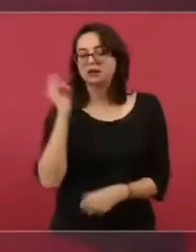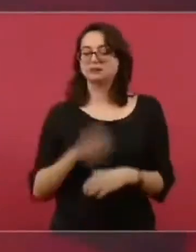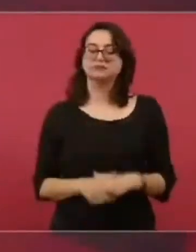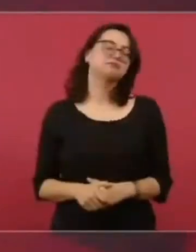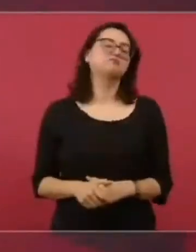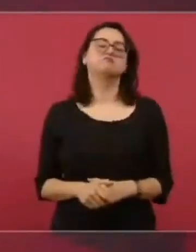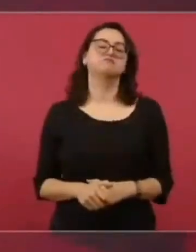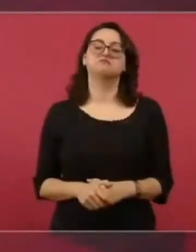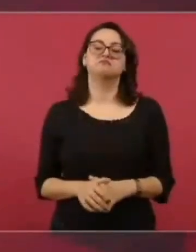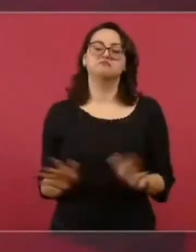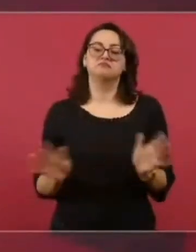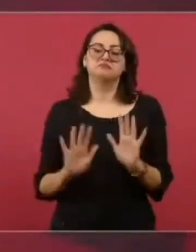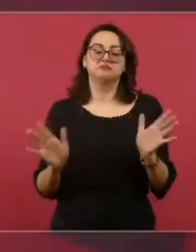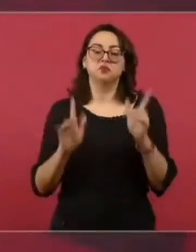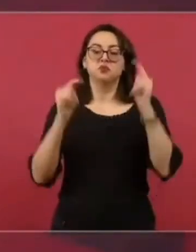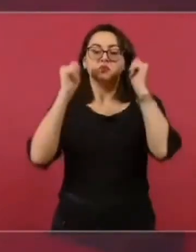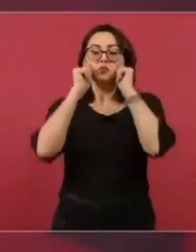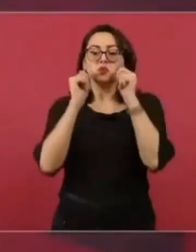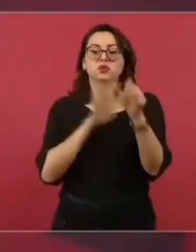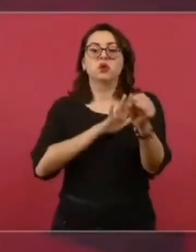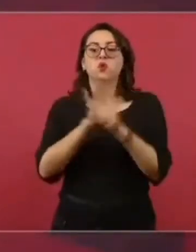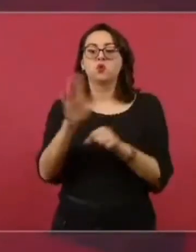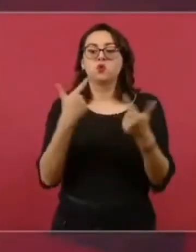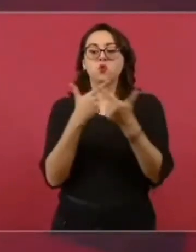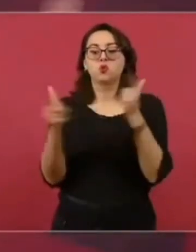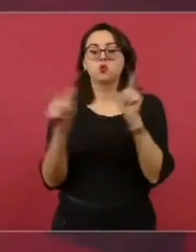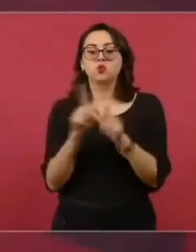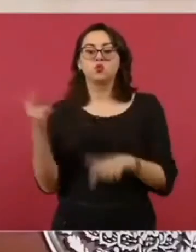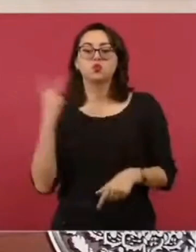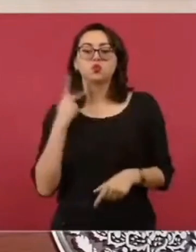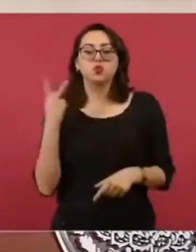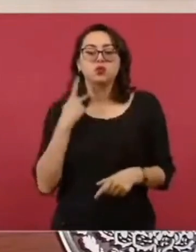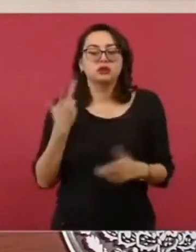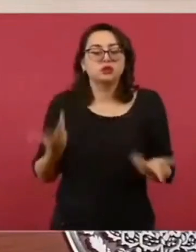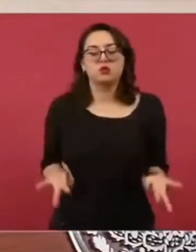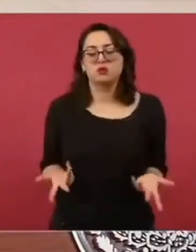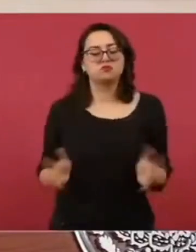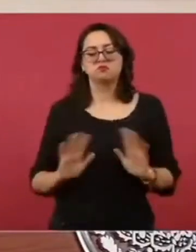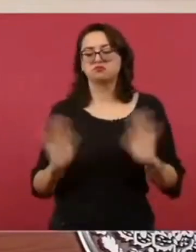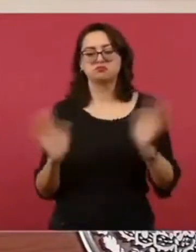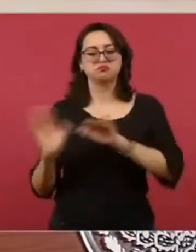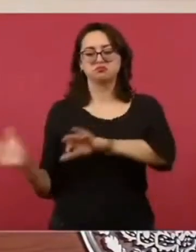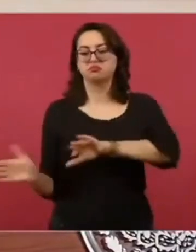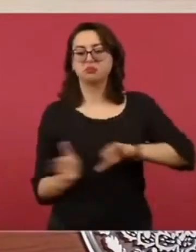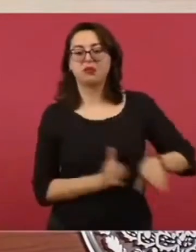asunto partidista, ideológico, político, es de juicio práctico.